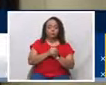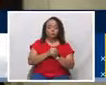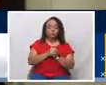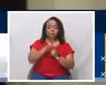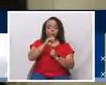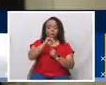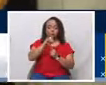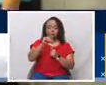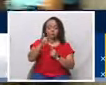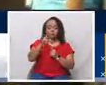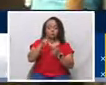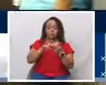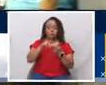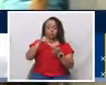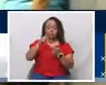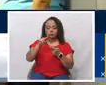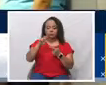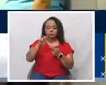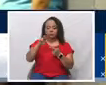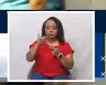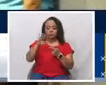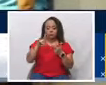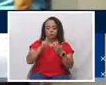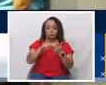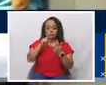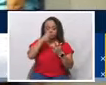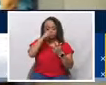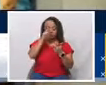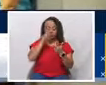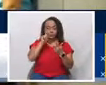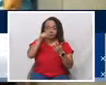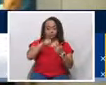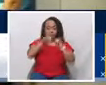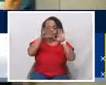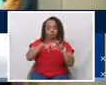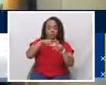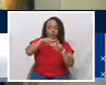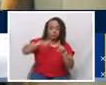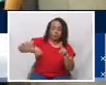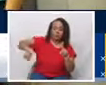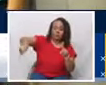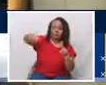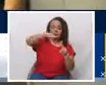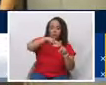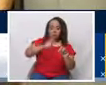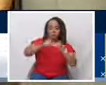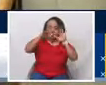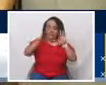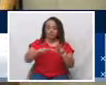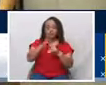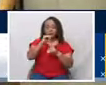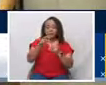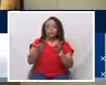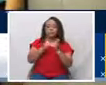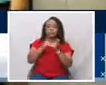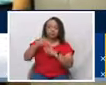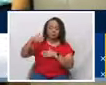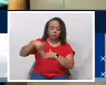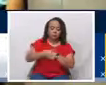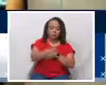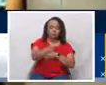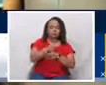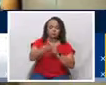la Panasonic, la Radial de Lindora, Ruta 27 rumbo a la Sabana, le dan la vuelta completa a la Sabana y luego por la misma Ruta 27